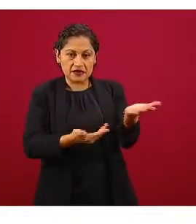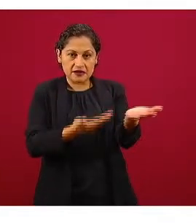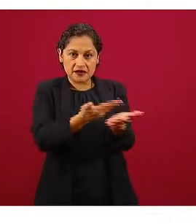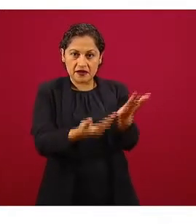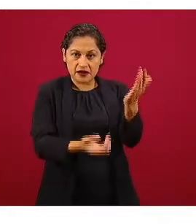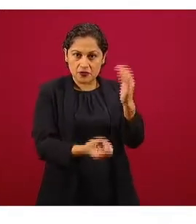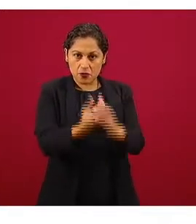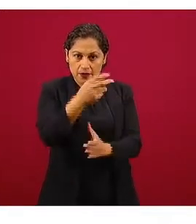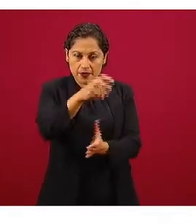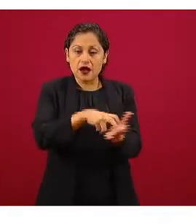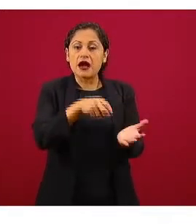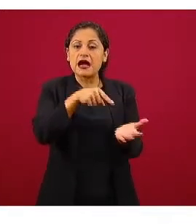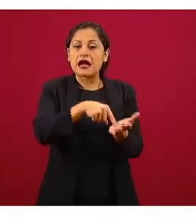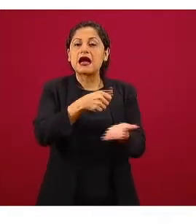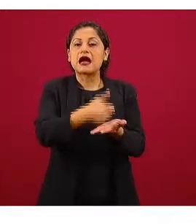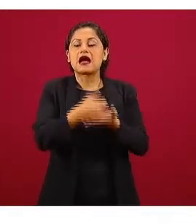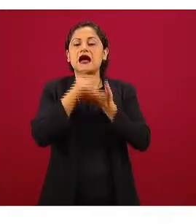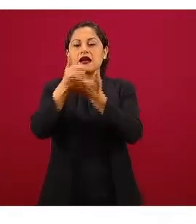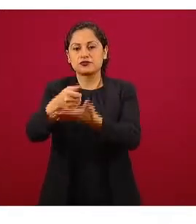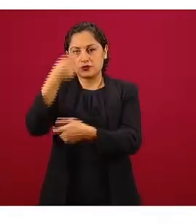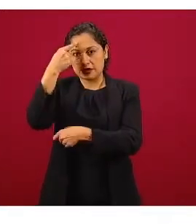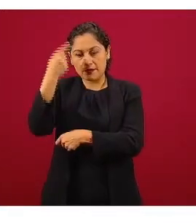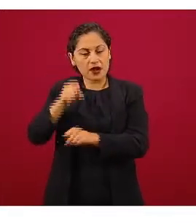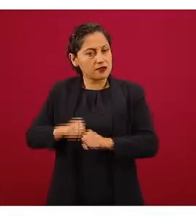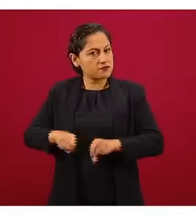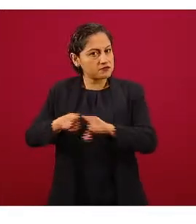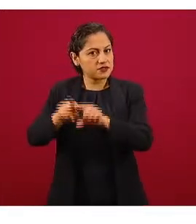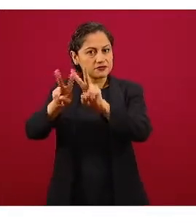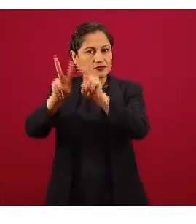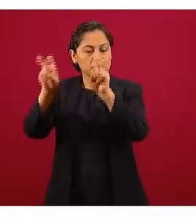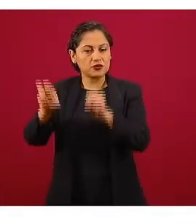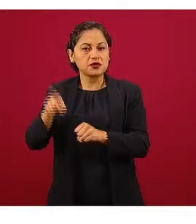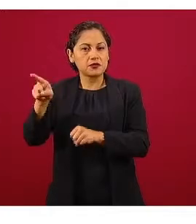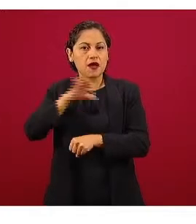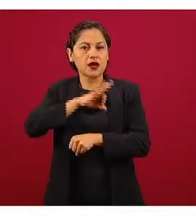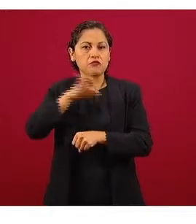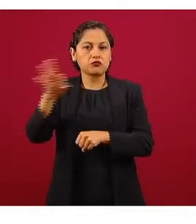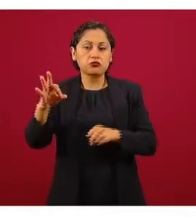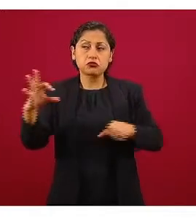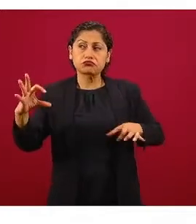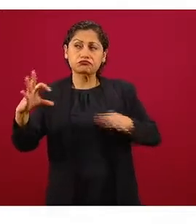el compromiso de converger de manera inmediata a los estándares